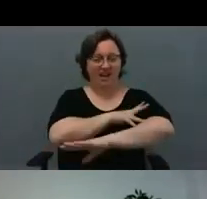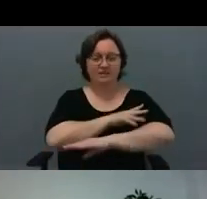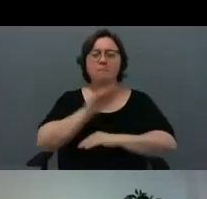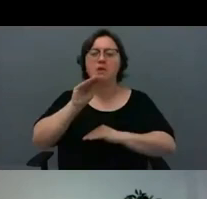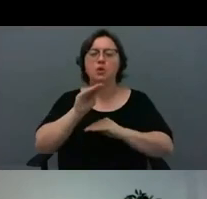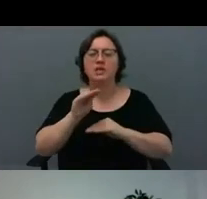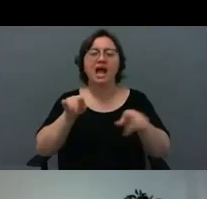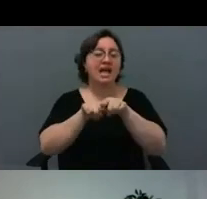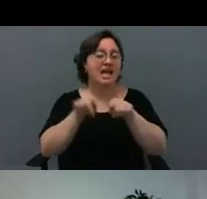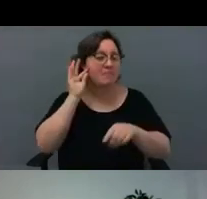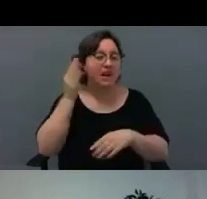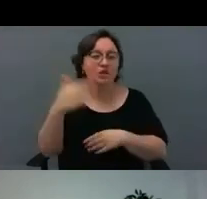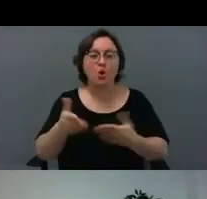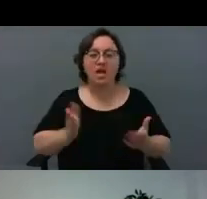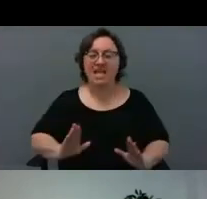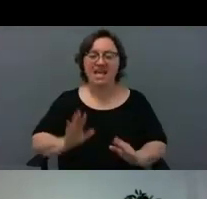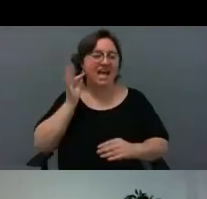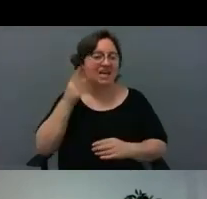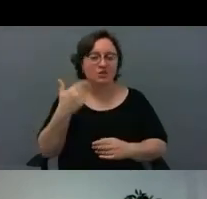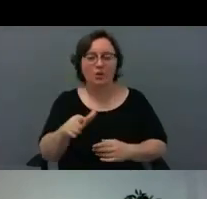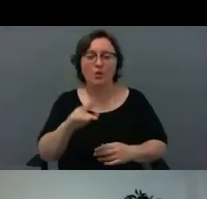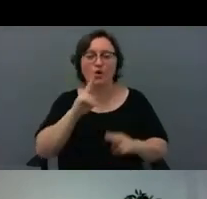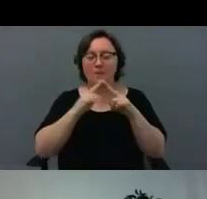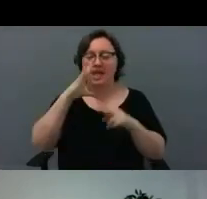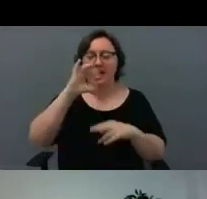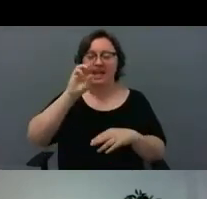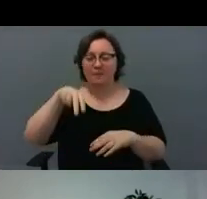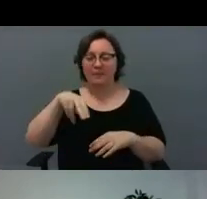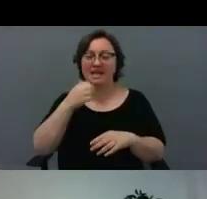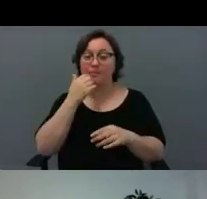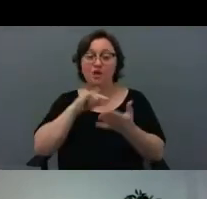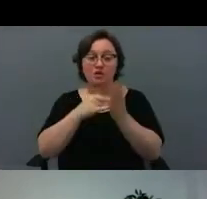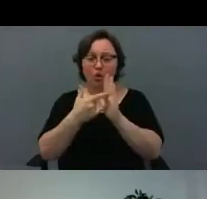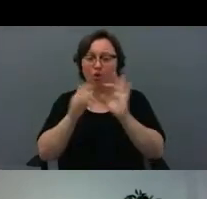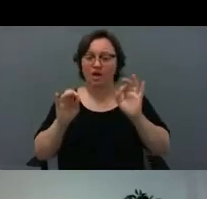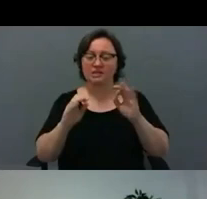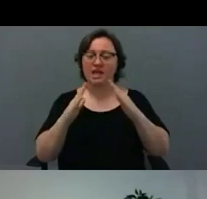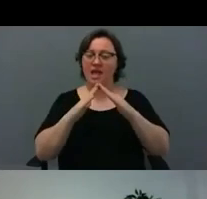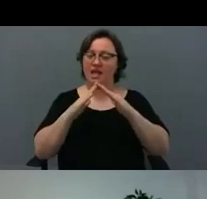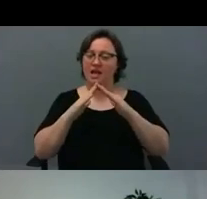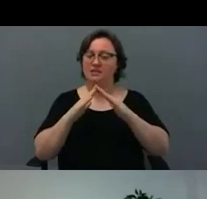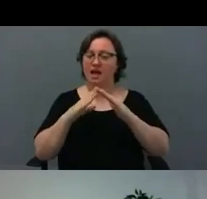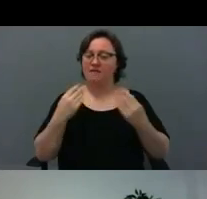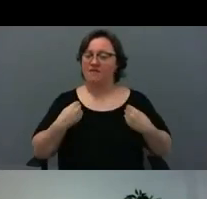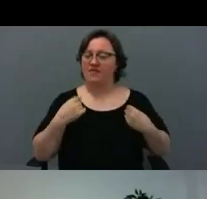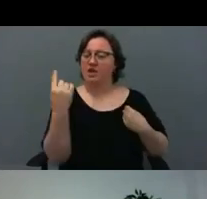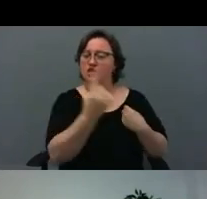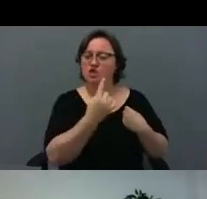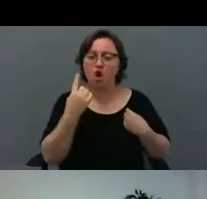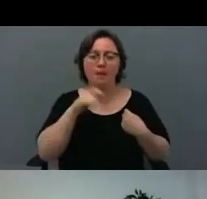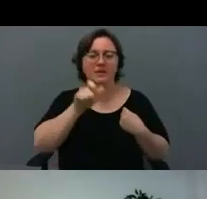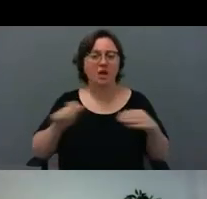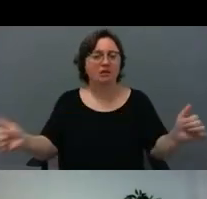vuestra hermana y vuestra hija Carmen, una solución como esta, una vivienda sola, con una persona a las 24 horas del día, es